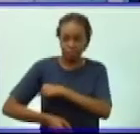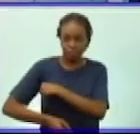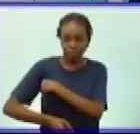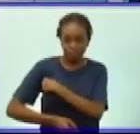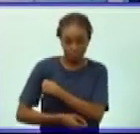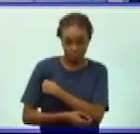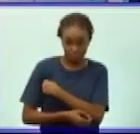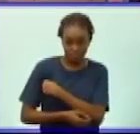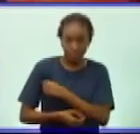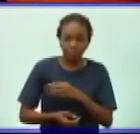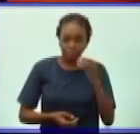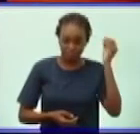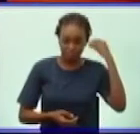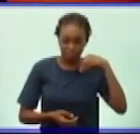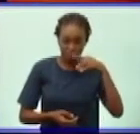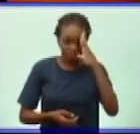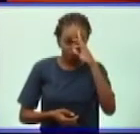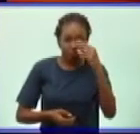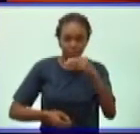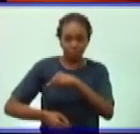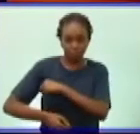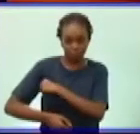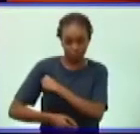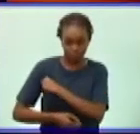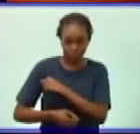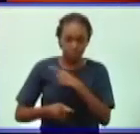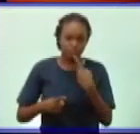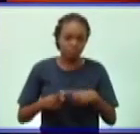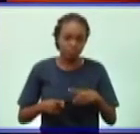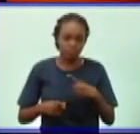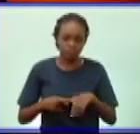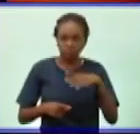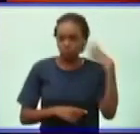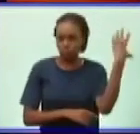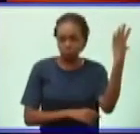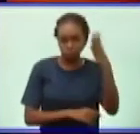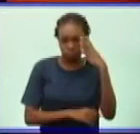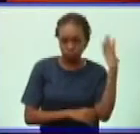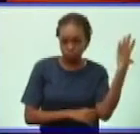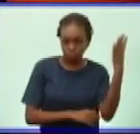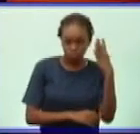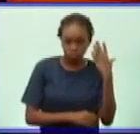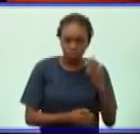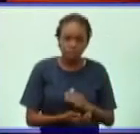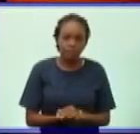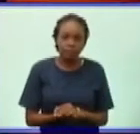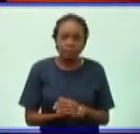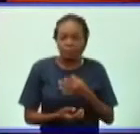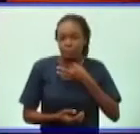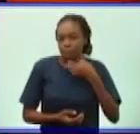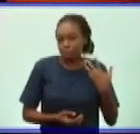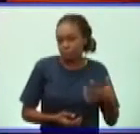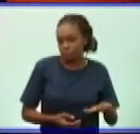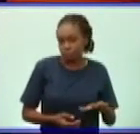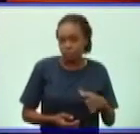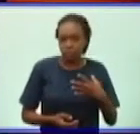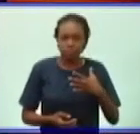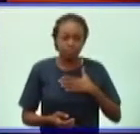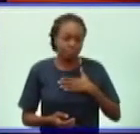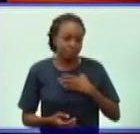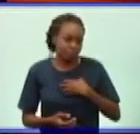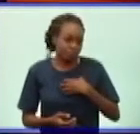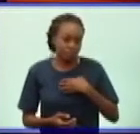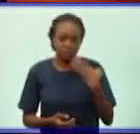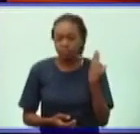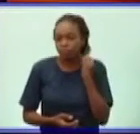para medir la temperatura ambiente. Ahora, si creemos que tenemos fiebre, ¿cuál de los dos utilizarán? Evidentemente